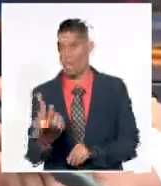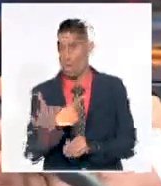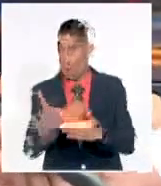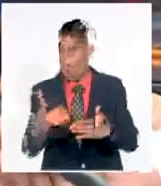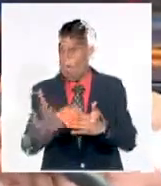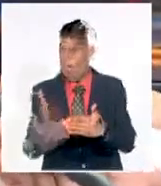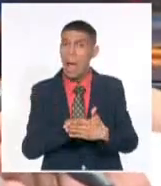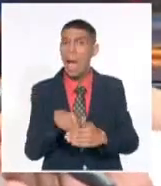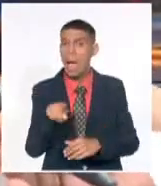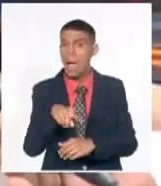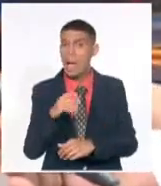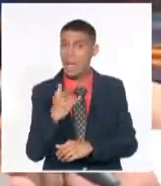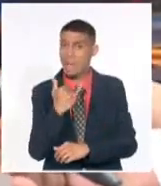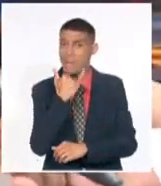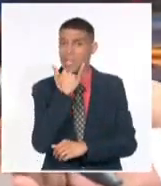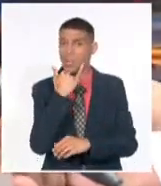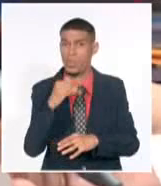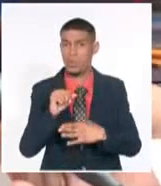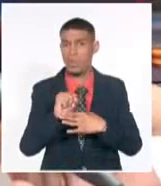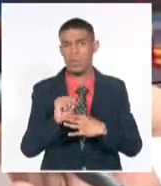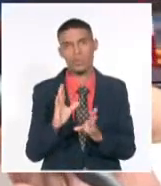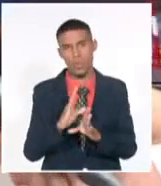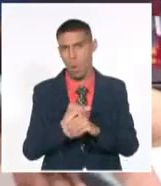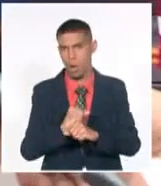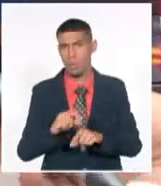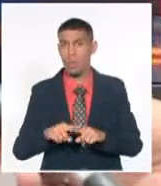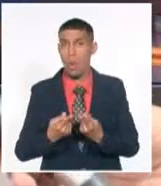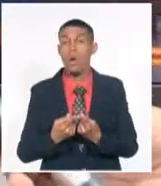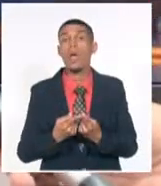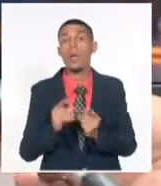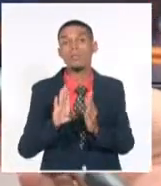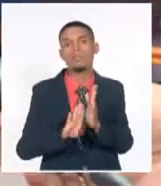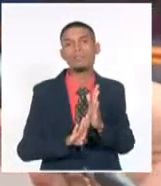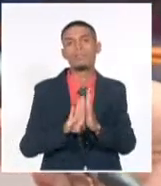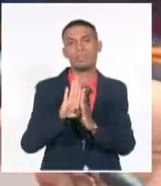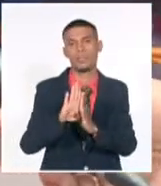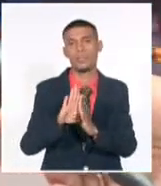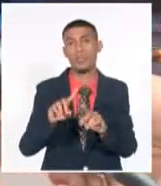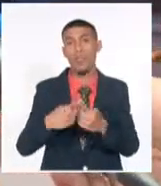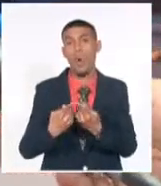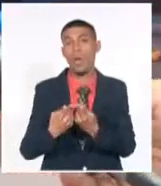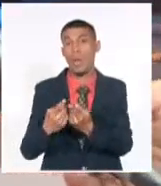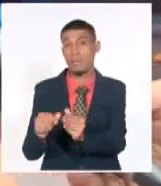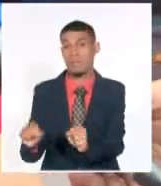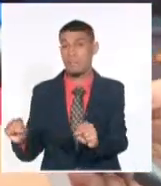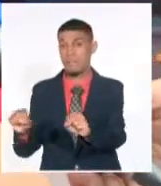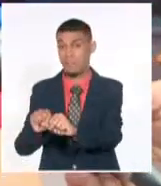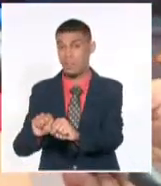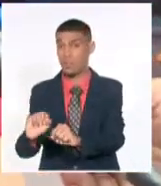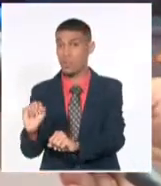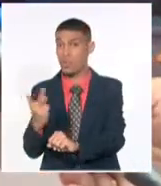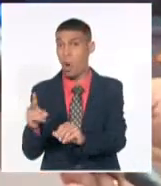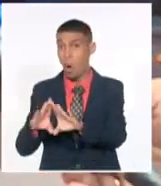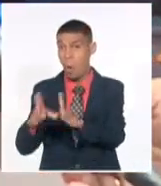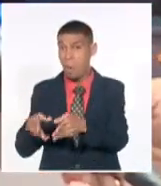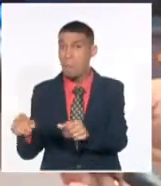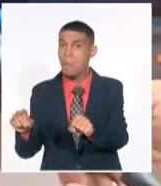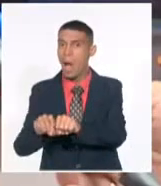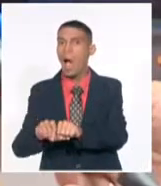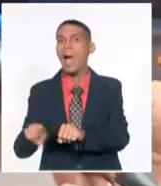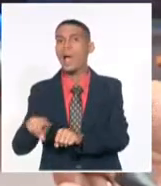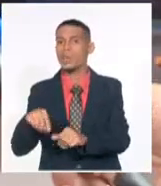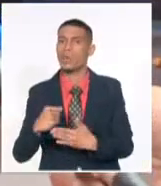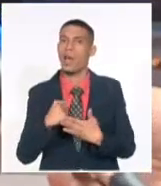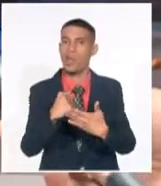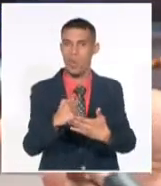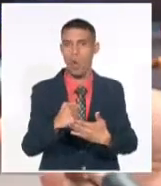afectación al servicio porque bueno hubo incremento de la de la capacidad de generación por la entrada de Estados Unidos la unidad número 6 de María la unidad número 5 la termoeléctrica